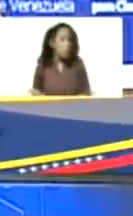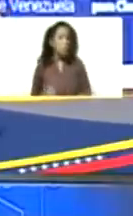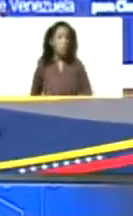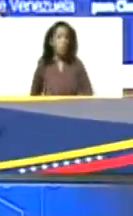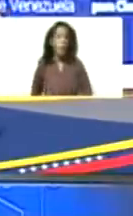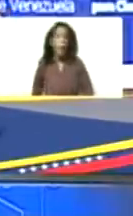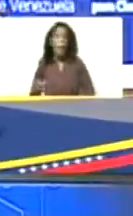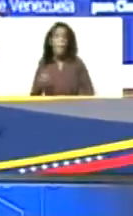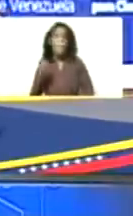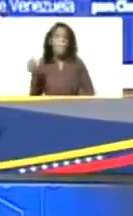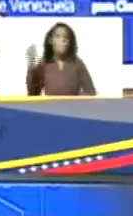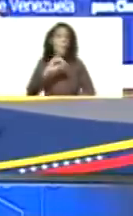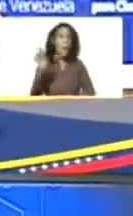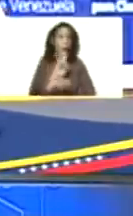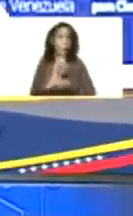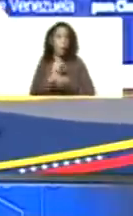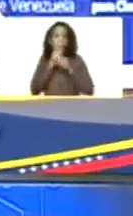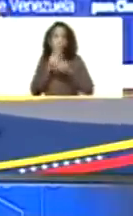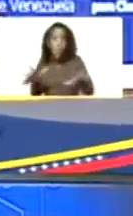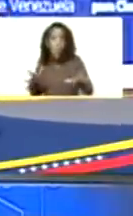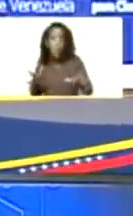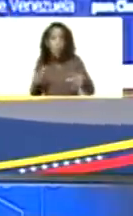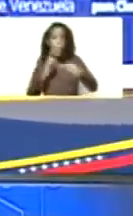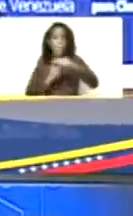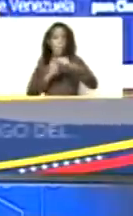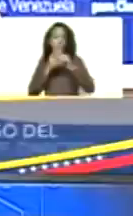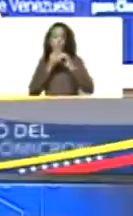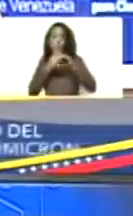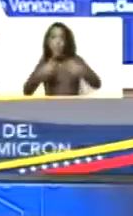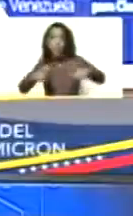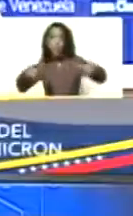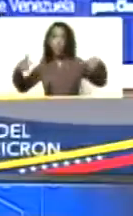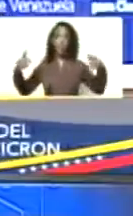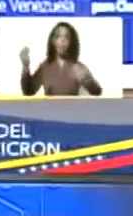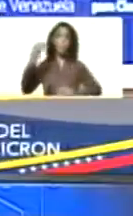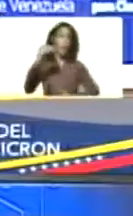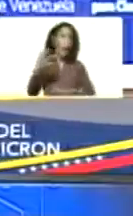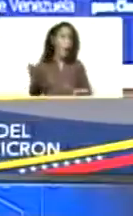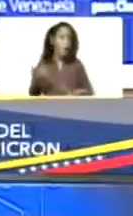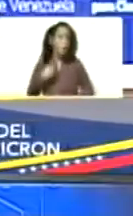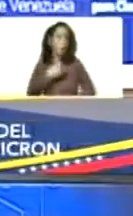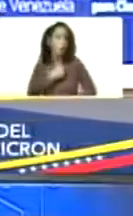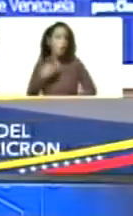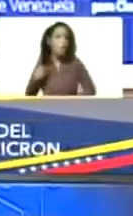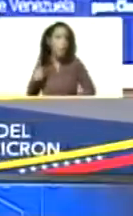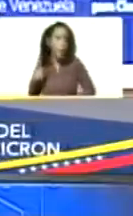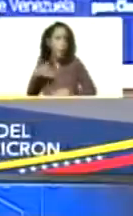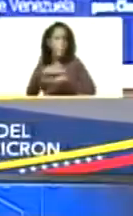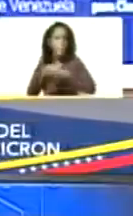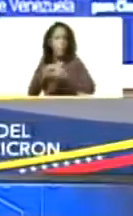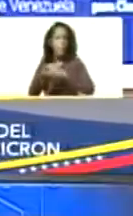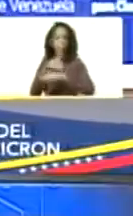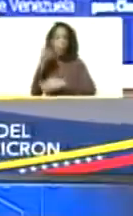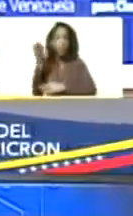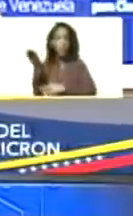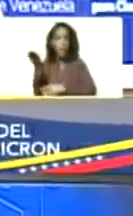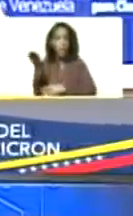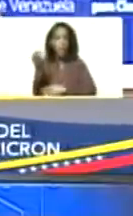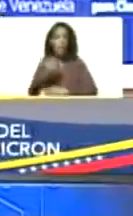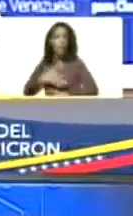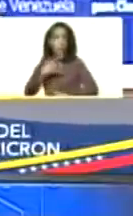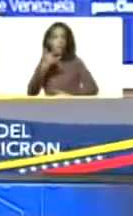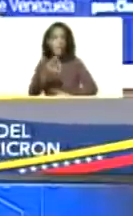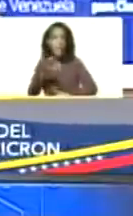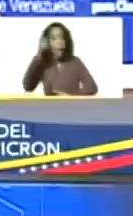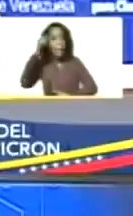¿Es más contagiante? ¿Se multiplica más? Bueno, yo quisiera, ministra, que usted le pudiera decir a